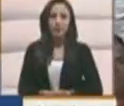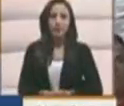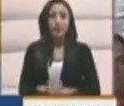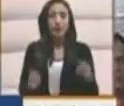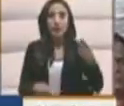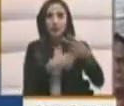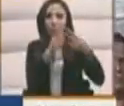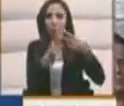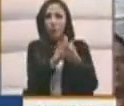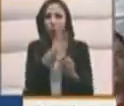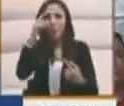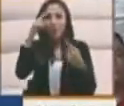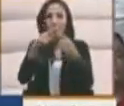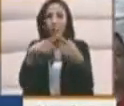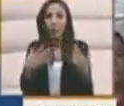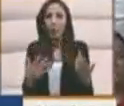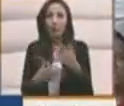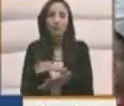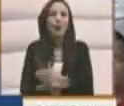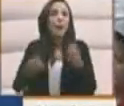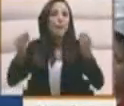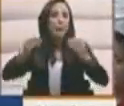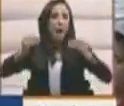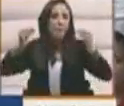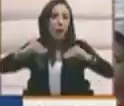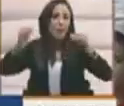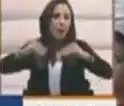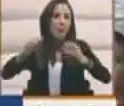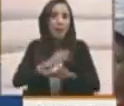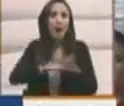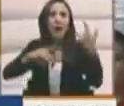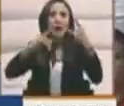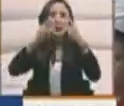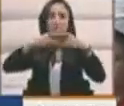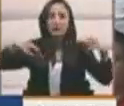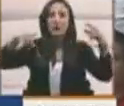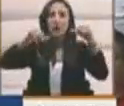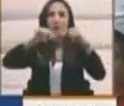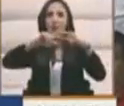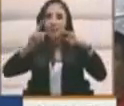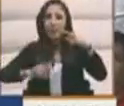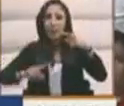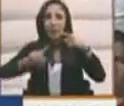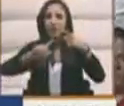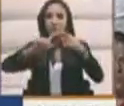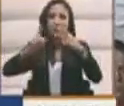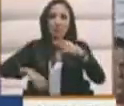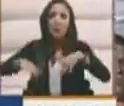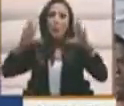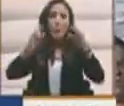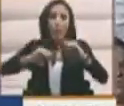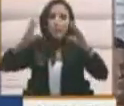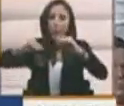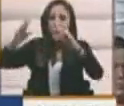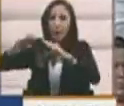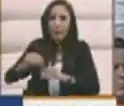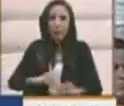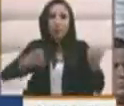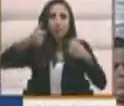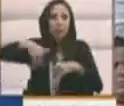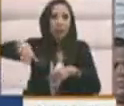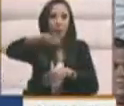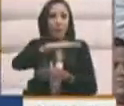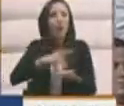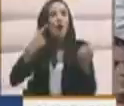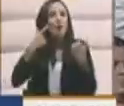Segundo objetivo, incrementar el saboteo del sistema eléctrico. Y un tercer objetivo, y estoy seguro que la burguesía va a